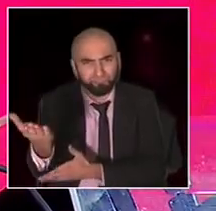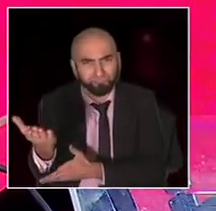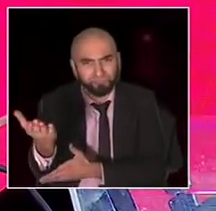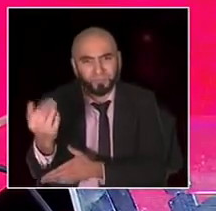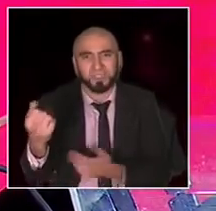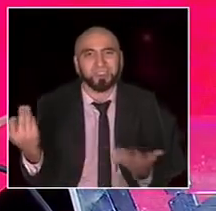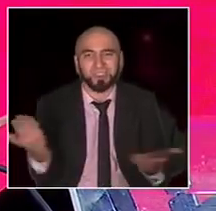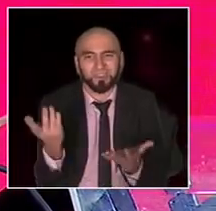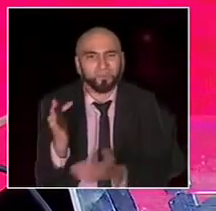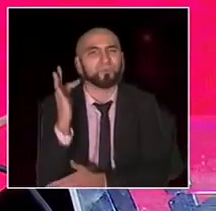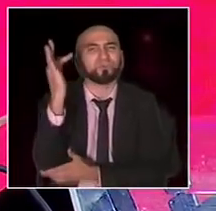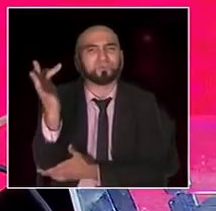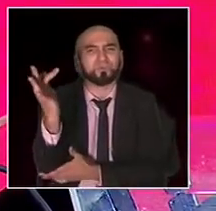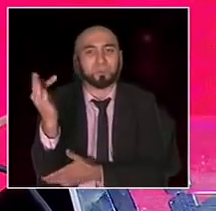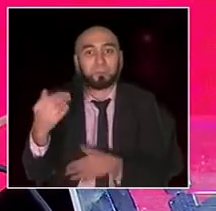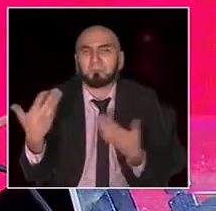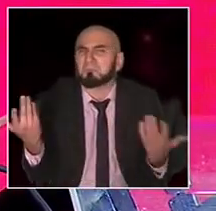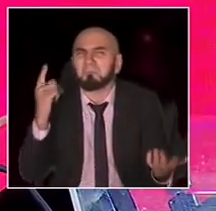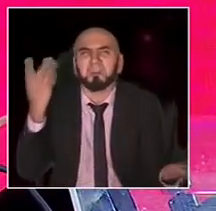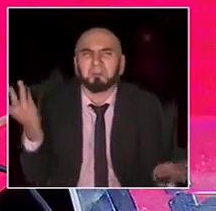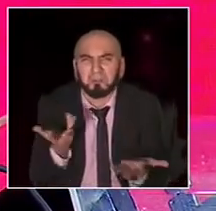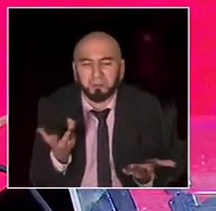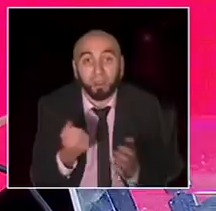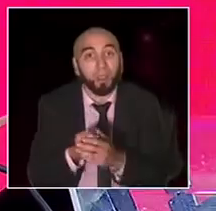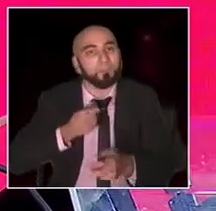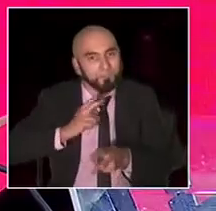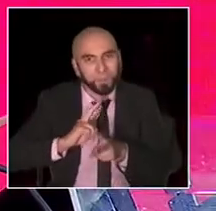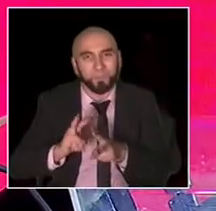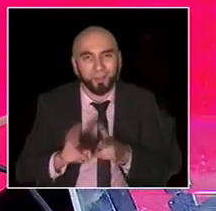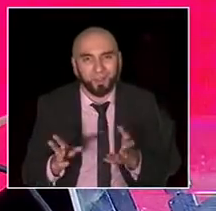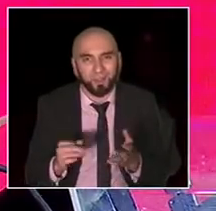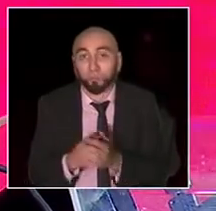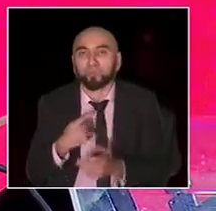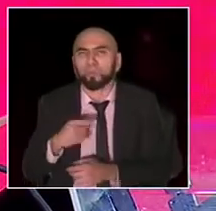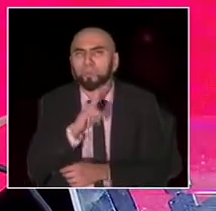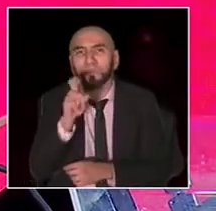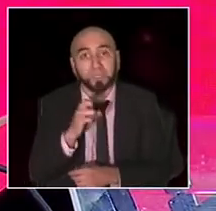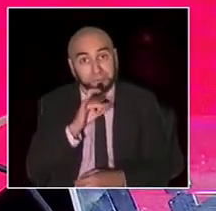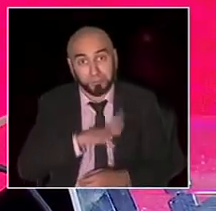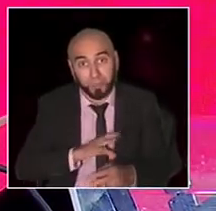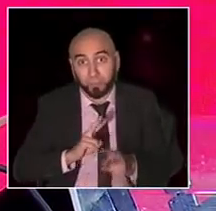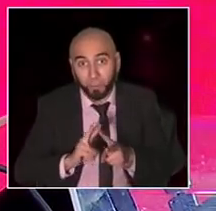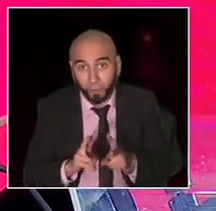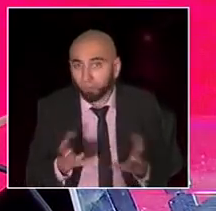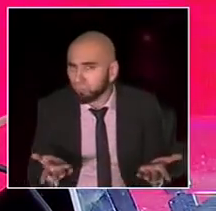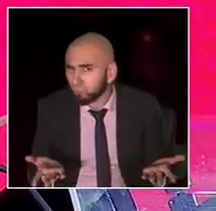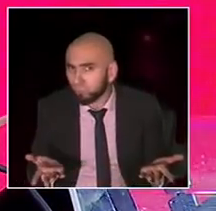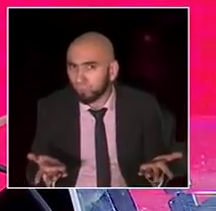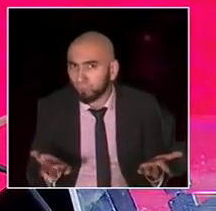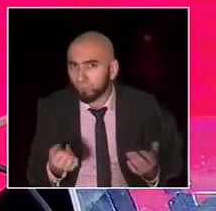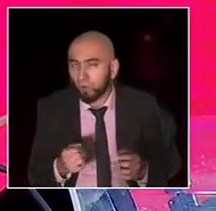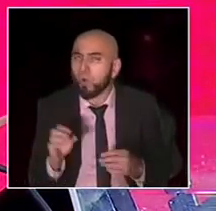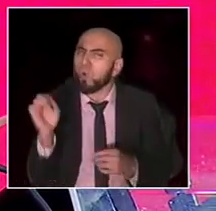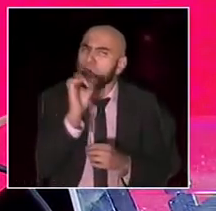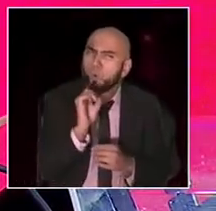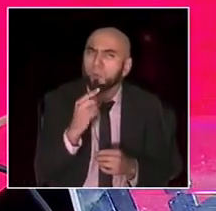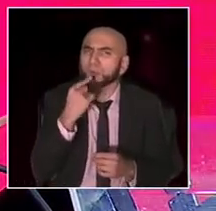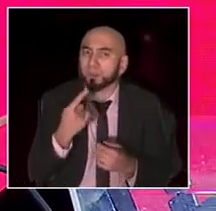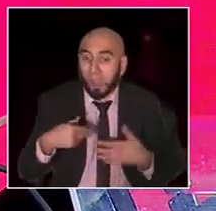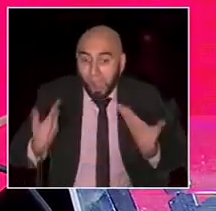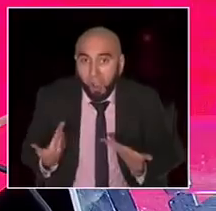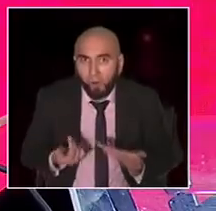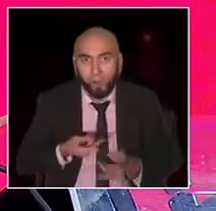viene para prepararnos. La pregunta, ¿está Chile preparado? O más modestamente, ¿nos estamos preparando?